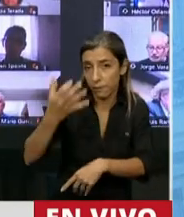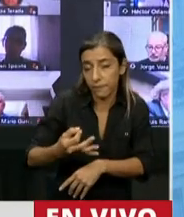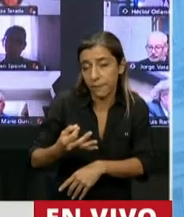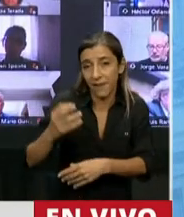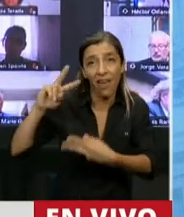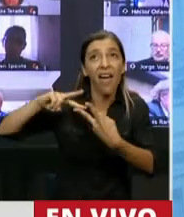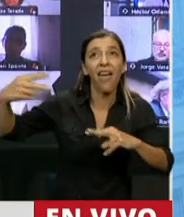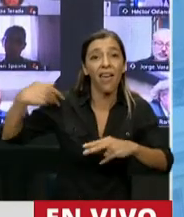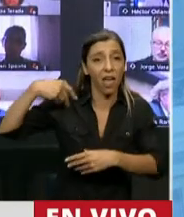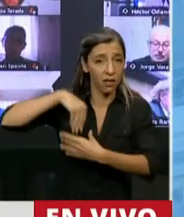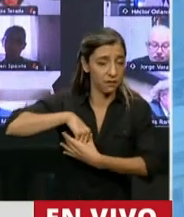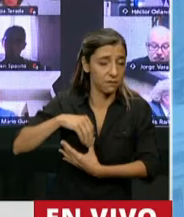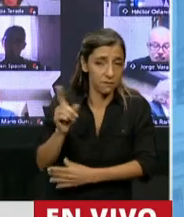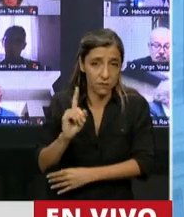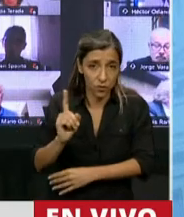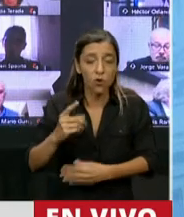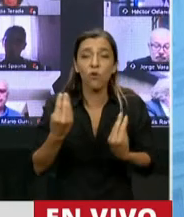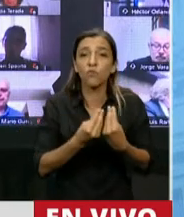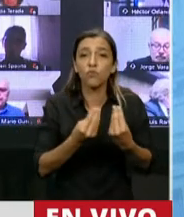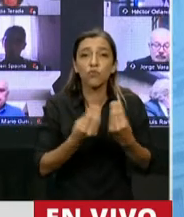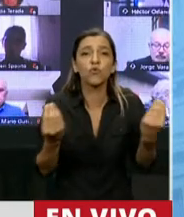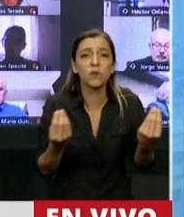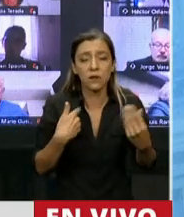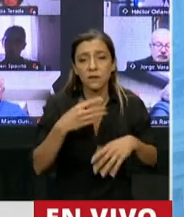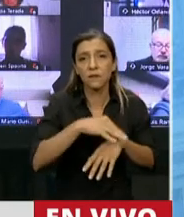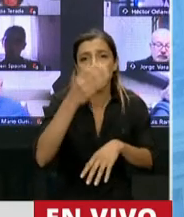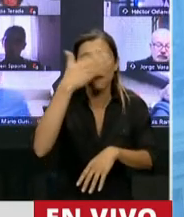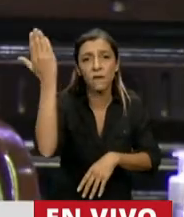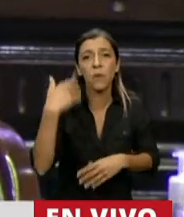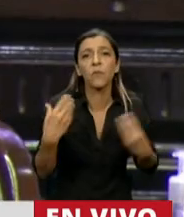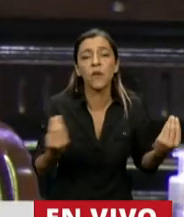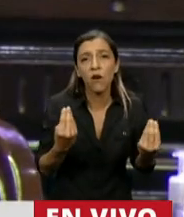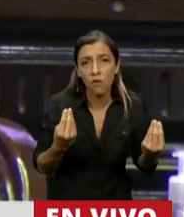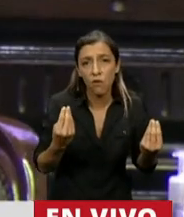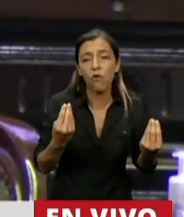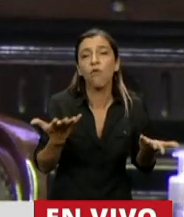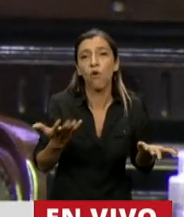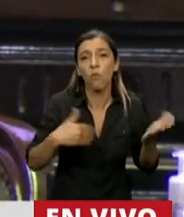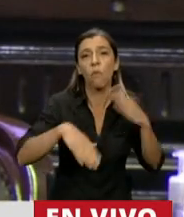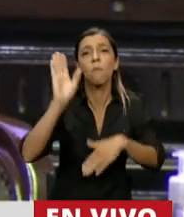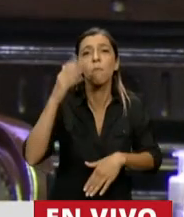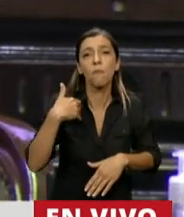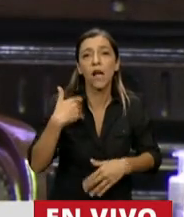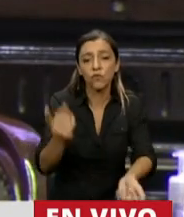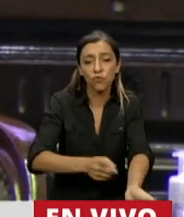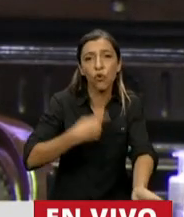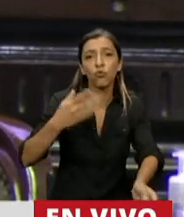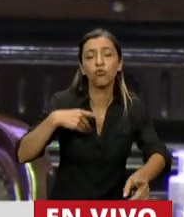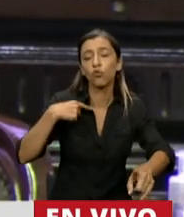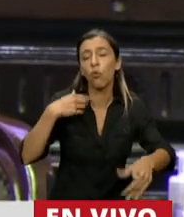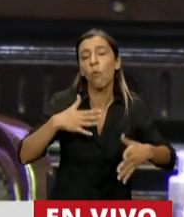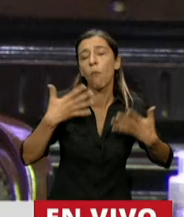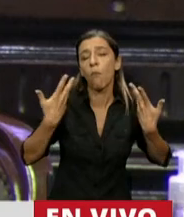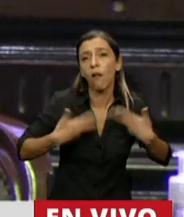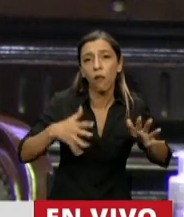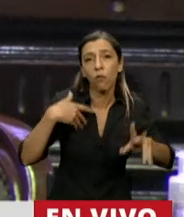contraemos son enfermedades crónicas no transmisibles y que son y marcan de alguna manera nuestra relación con el ambiente.